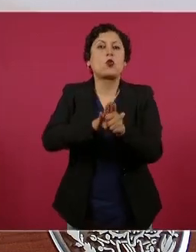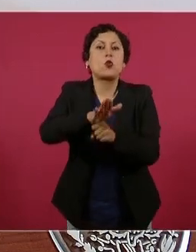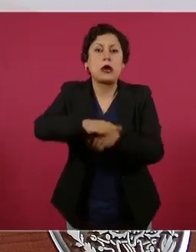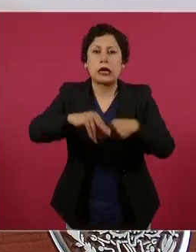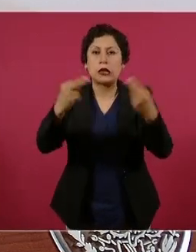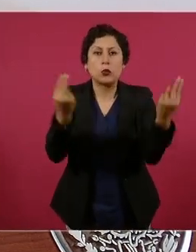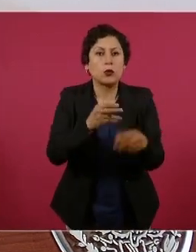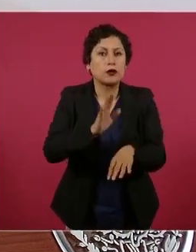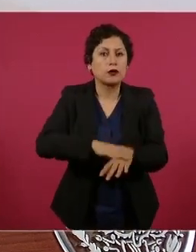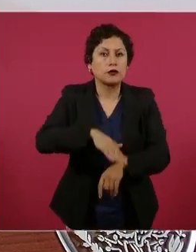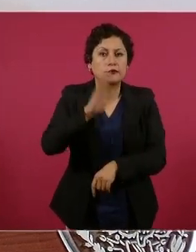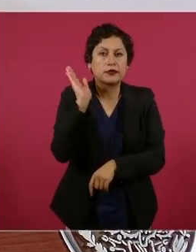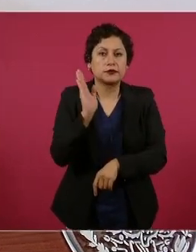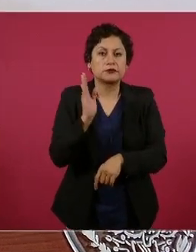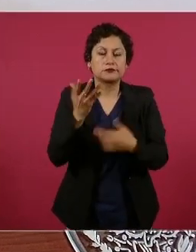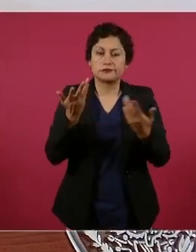urgente?